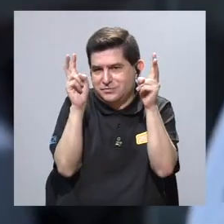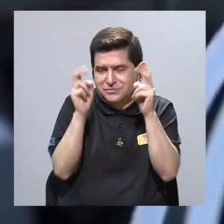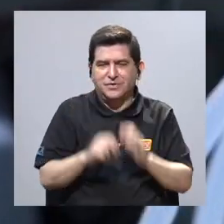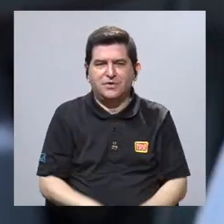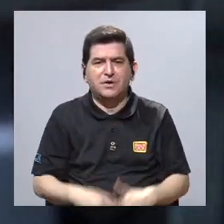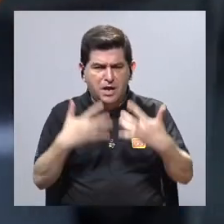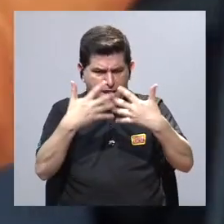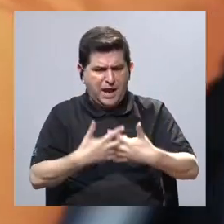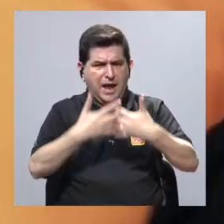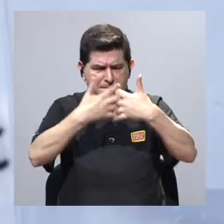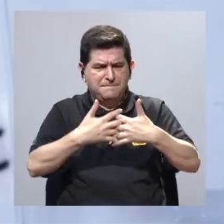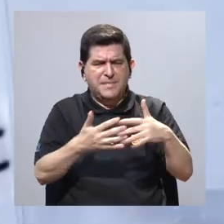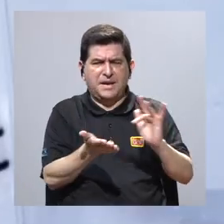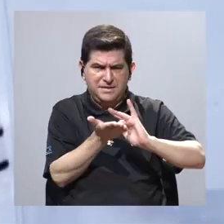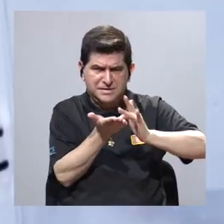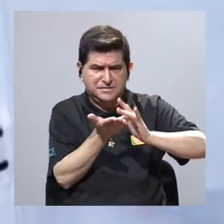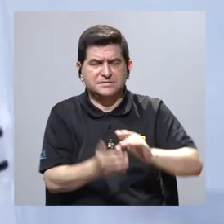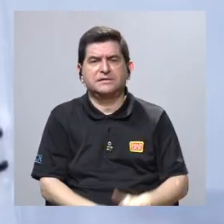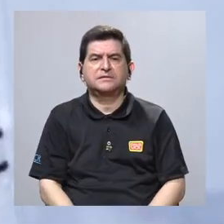las farmacéuticas tenían